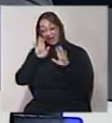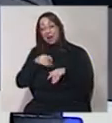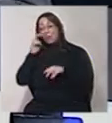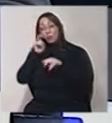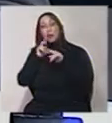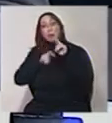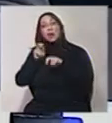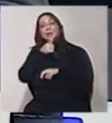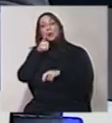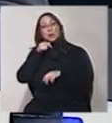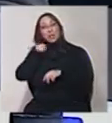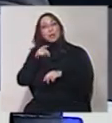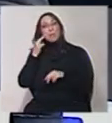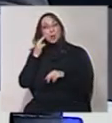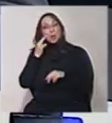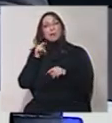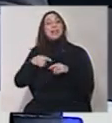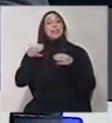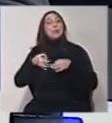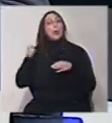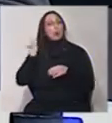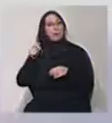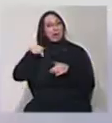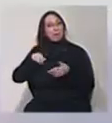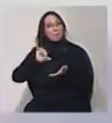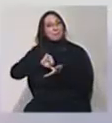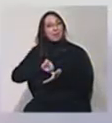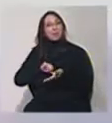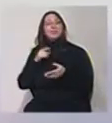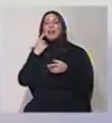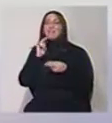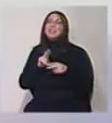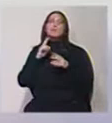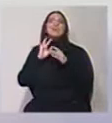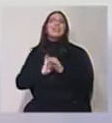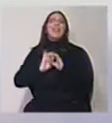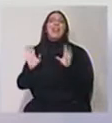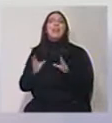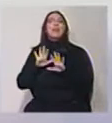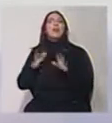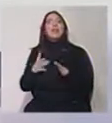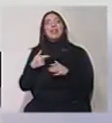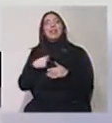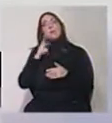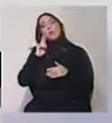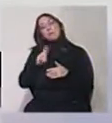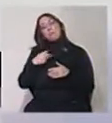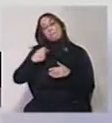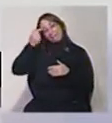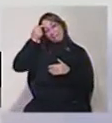tema de la seguridad pública en nuestro país, para dar un ejemplo claro de cómo yo estimo que está planteado, es